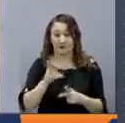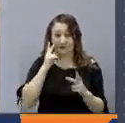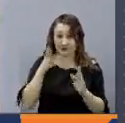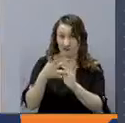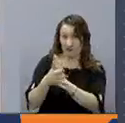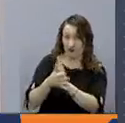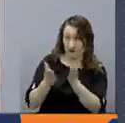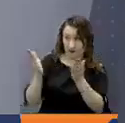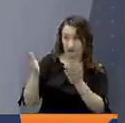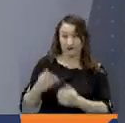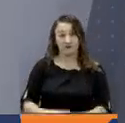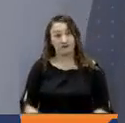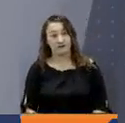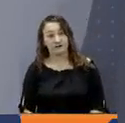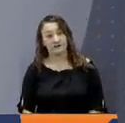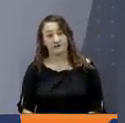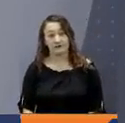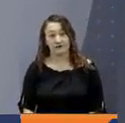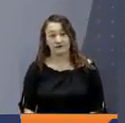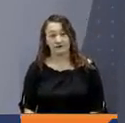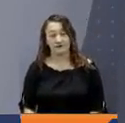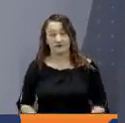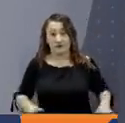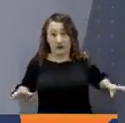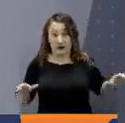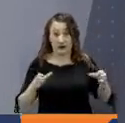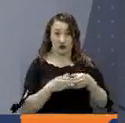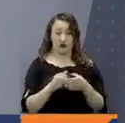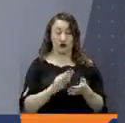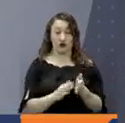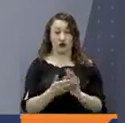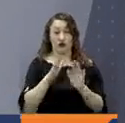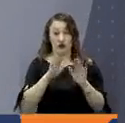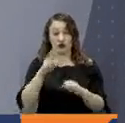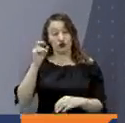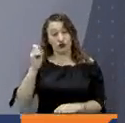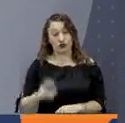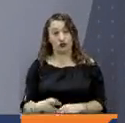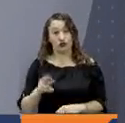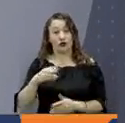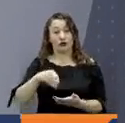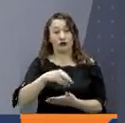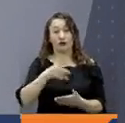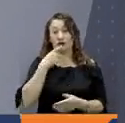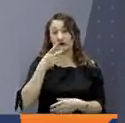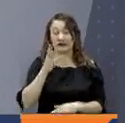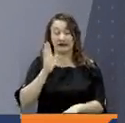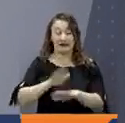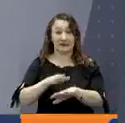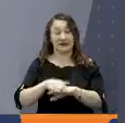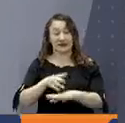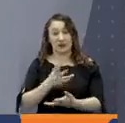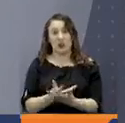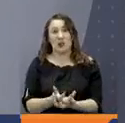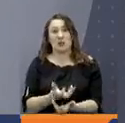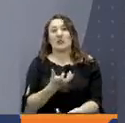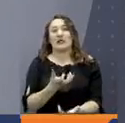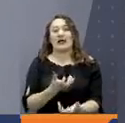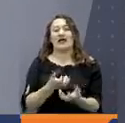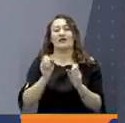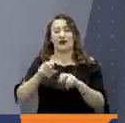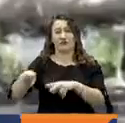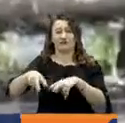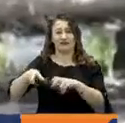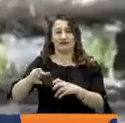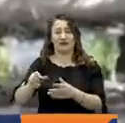informe. La Asociación de las Comunidades del Sur del Atlántico manifestó la alerta de sequía que amenaza con extinguir sus cultivos